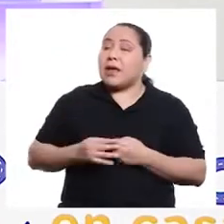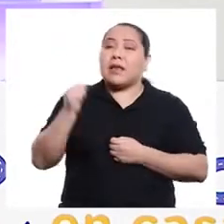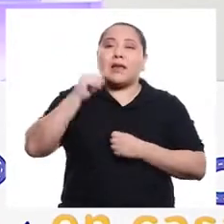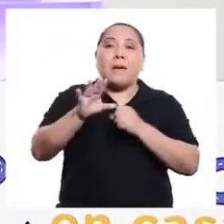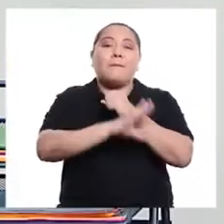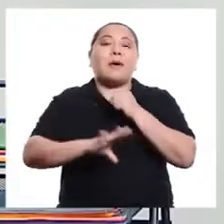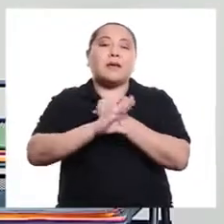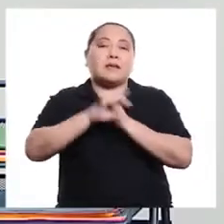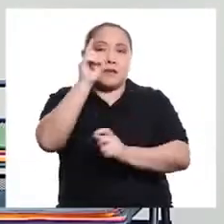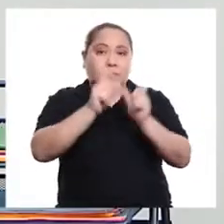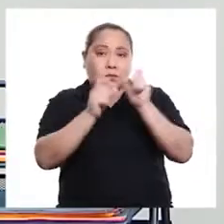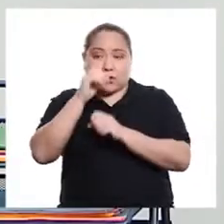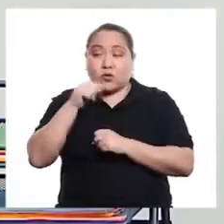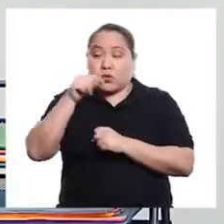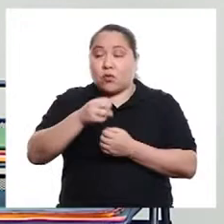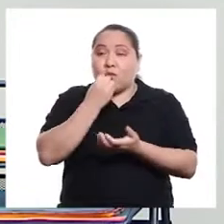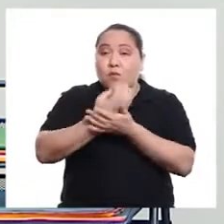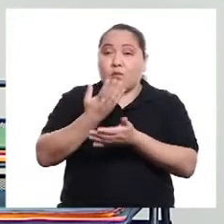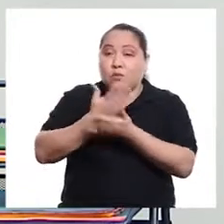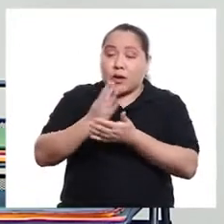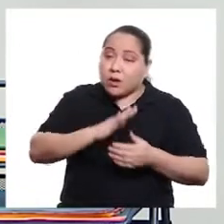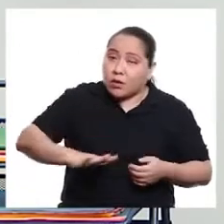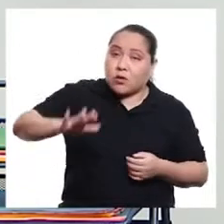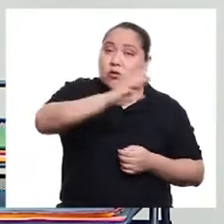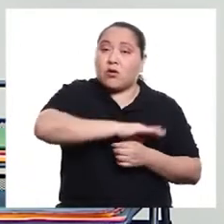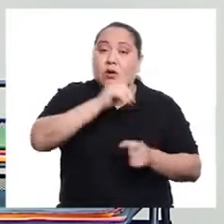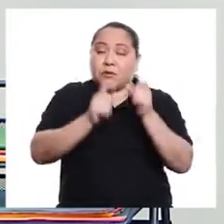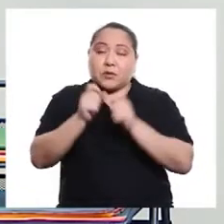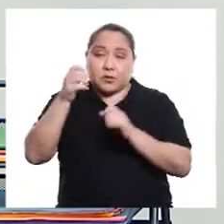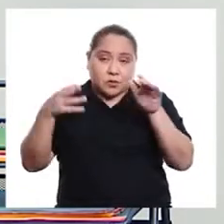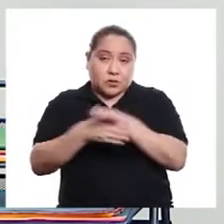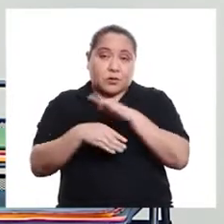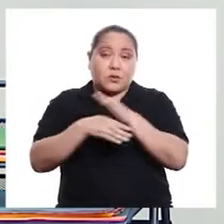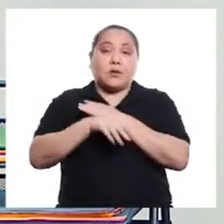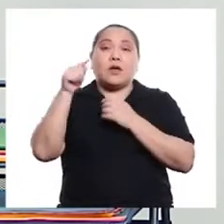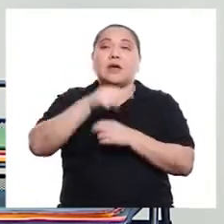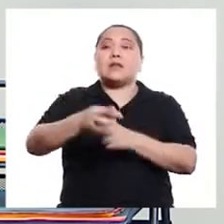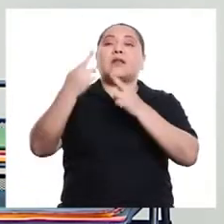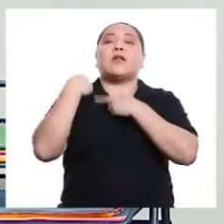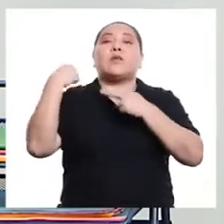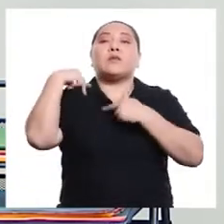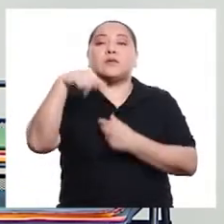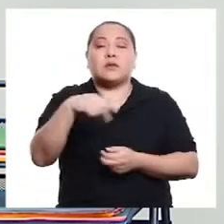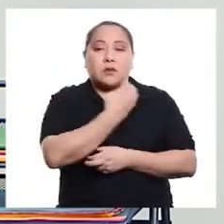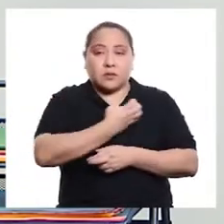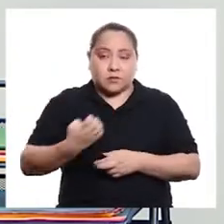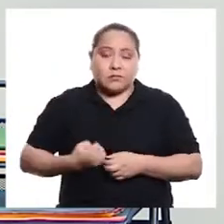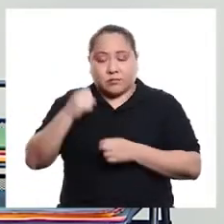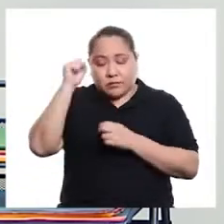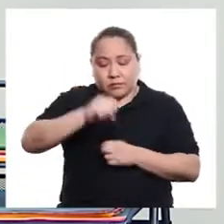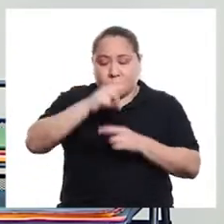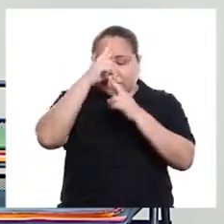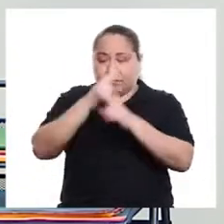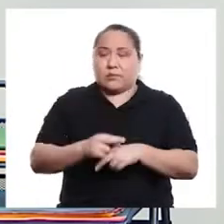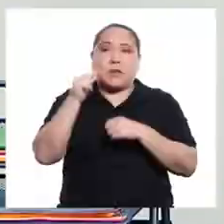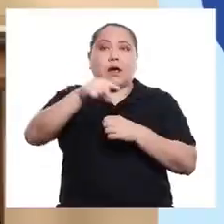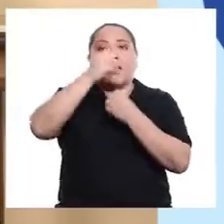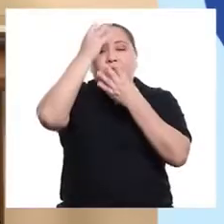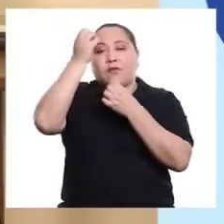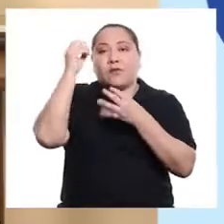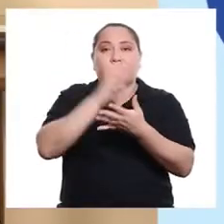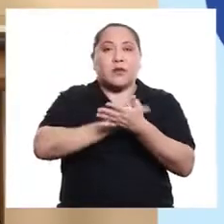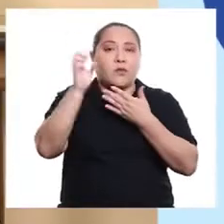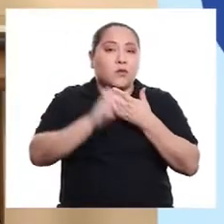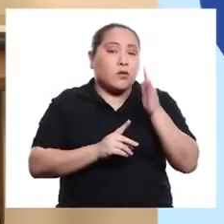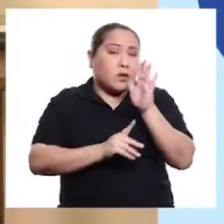seguridad ciudadana. Y al ser un bien público al cual todas las personas deben tener acceso, es responsabilidad del Estado cumplirlos.